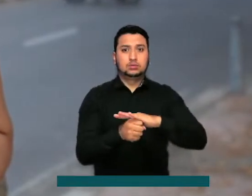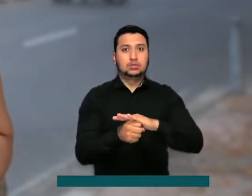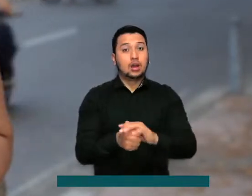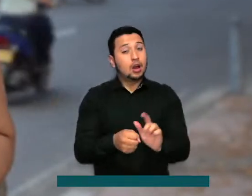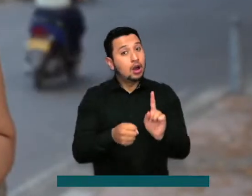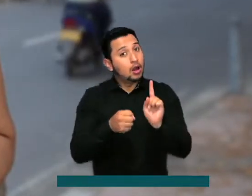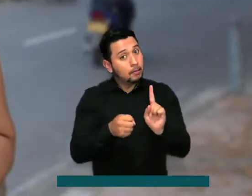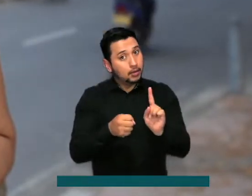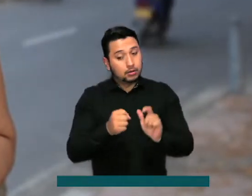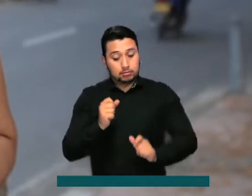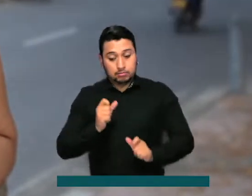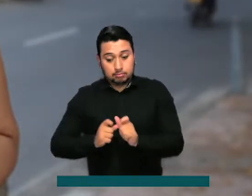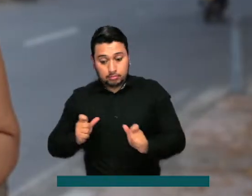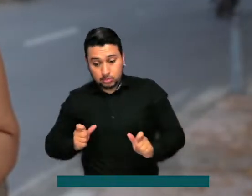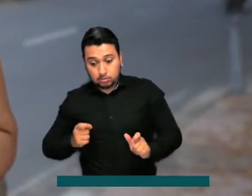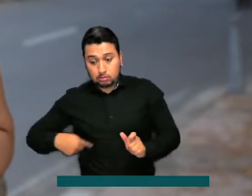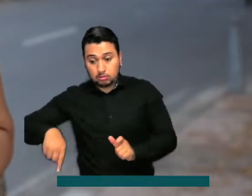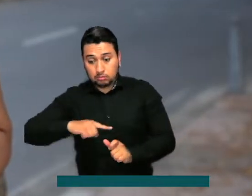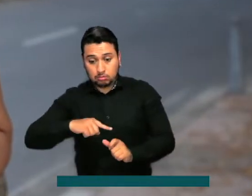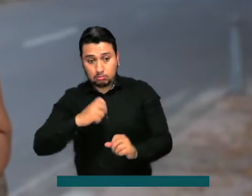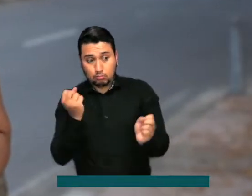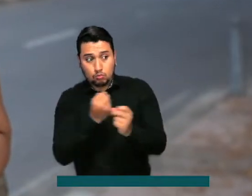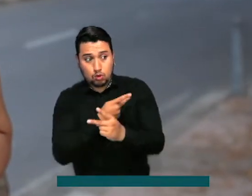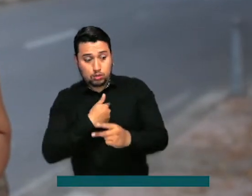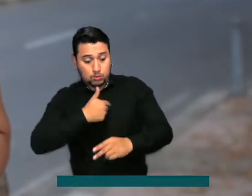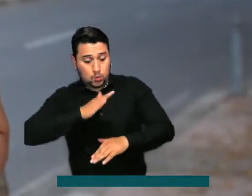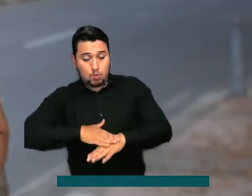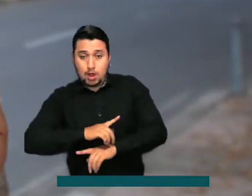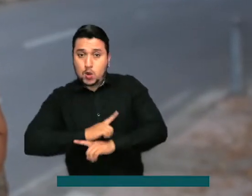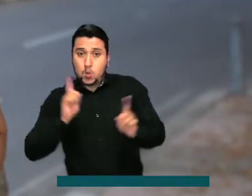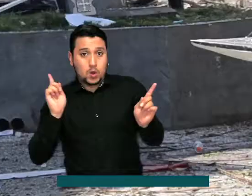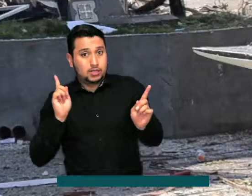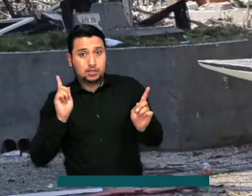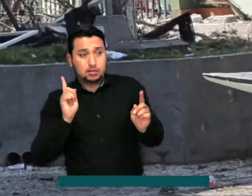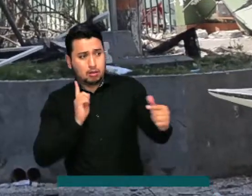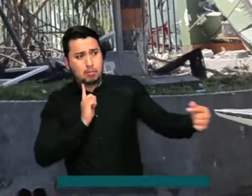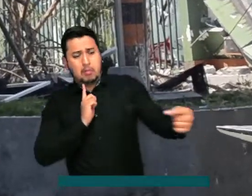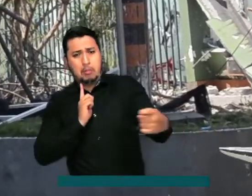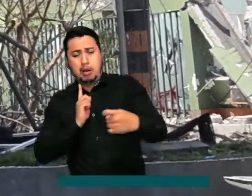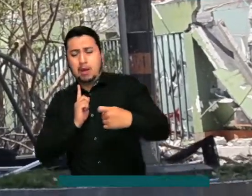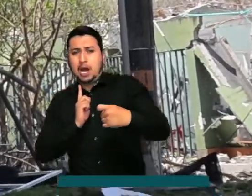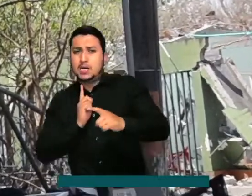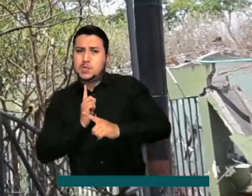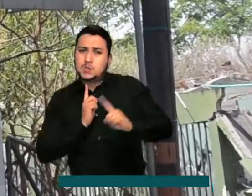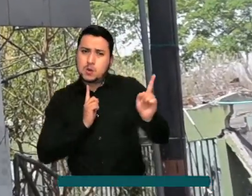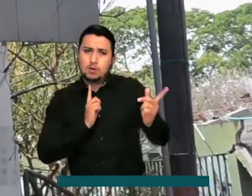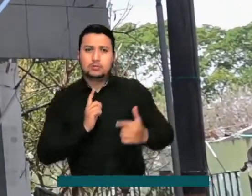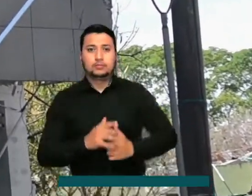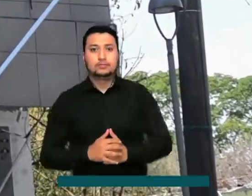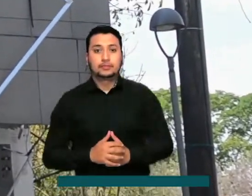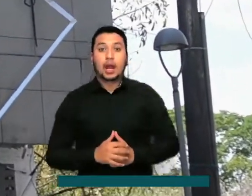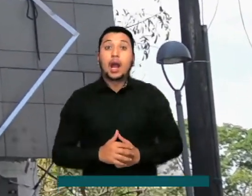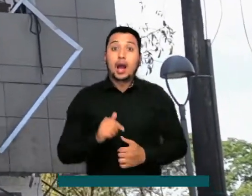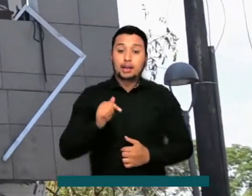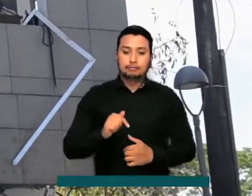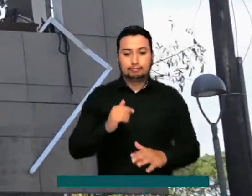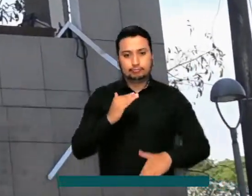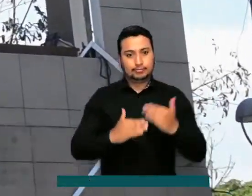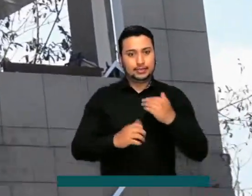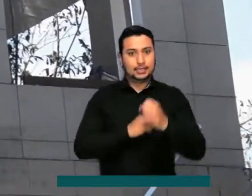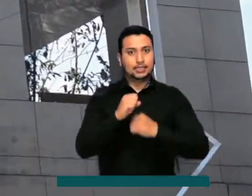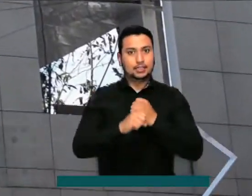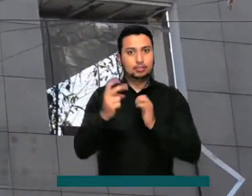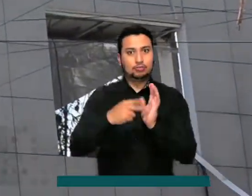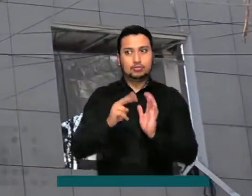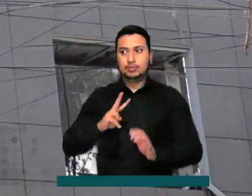que los civiles sean dejados fuera de la violencia. La violencia que desde inicios del año se registra en el departamento de